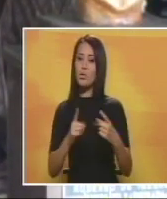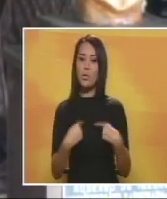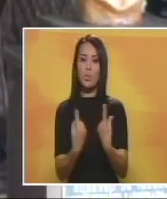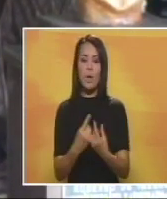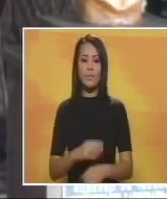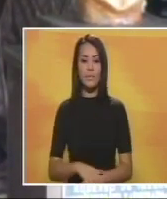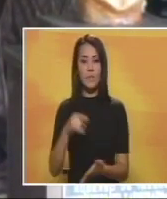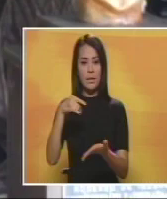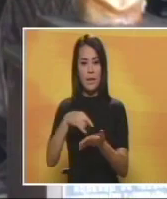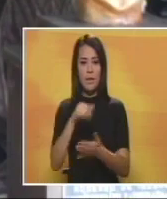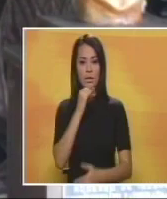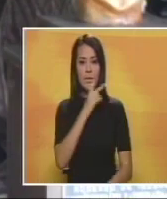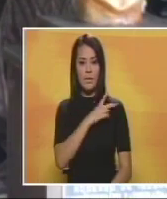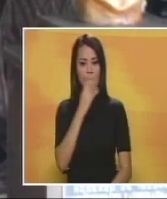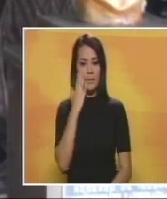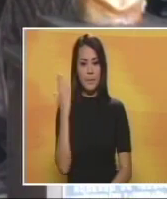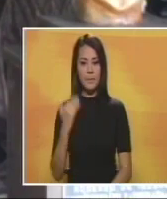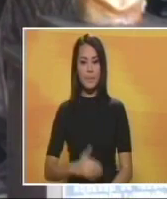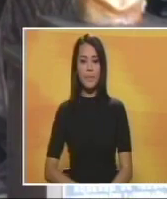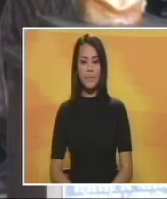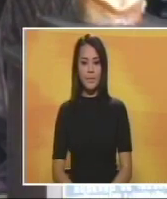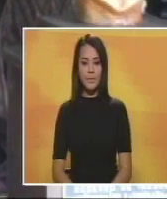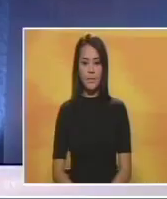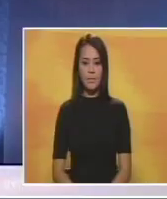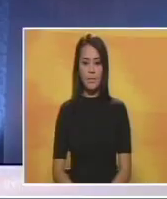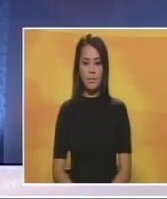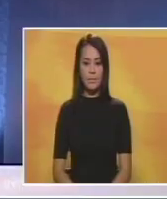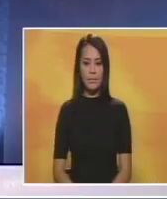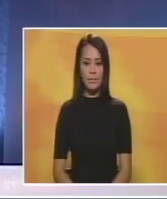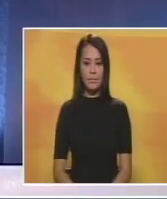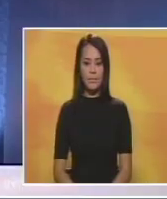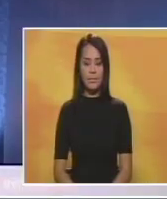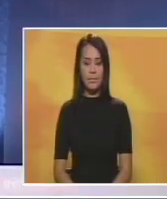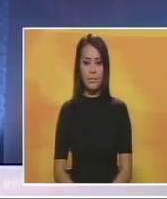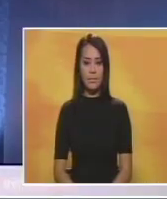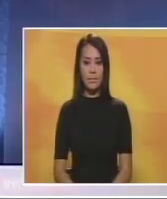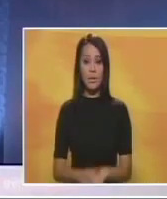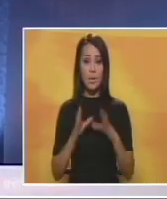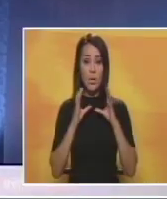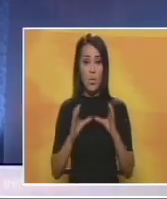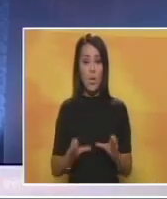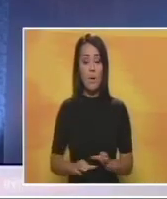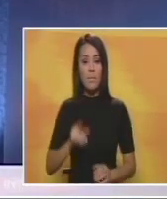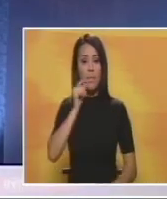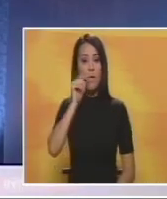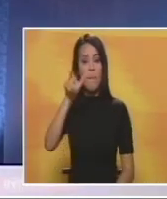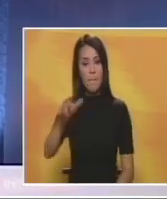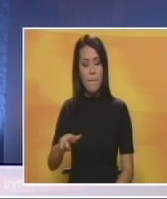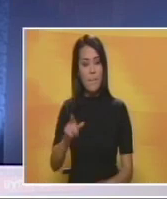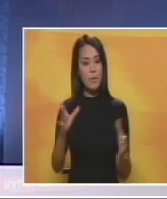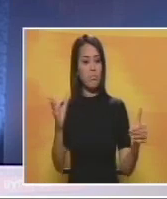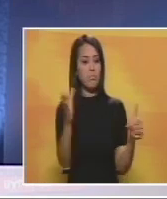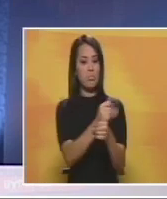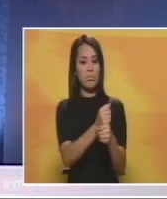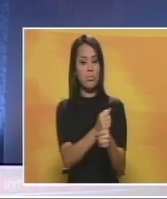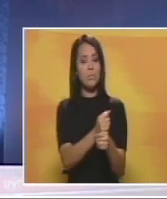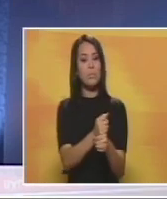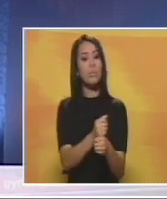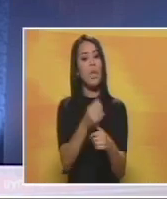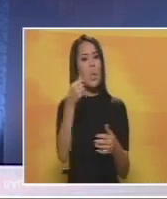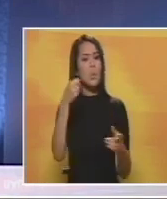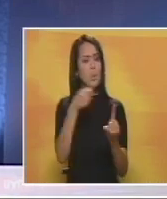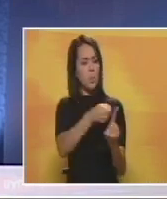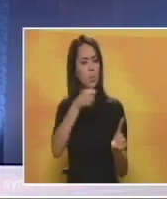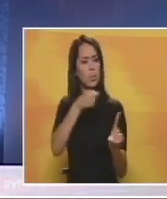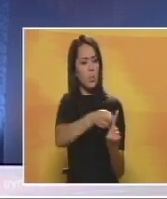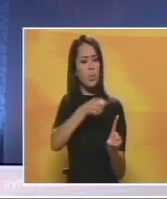En Carabobo, Ruth Laverde, Noticiero Venevisión. El cuerpo sin vida de un sexagenario fue encontrado con múltiples heridas de